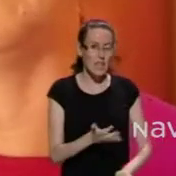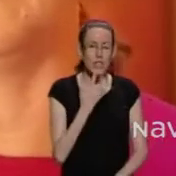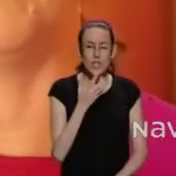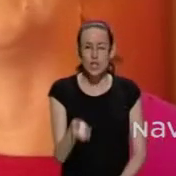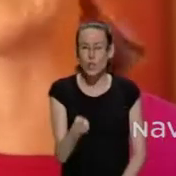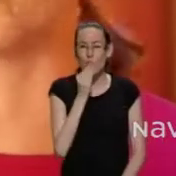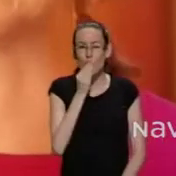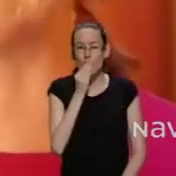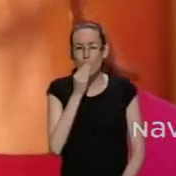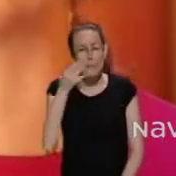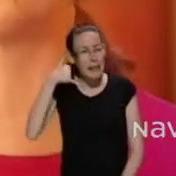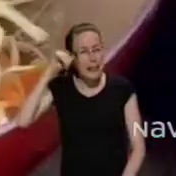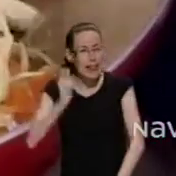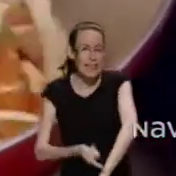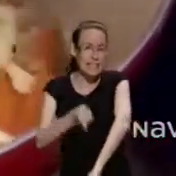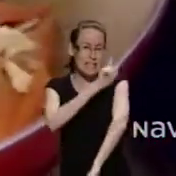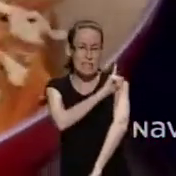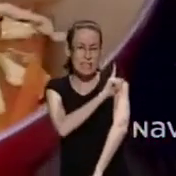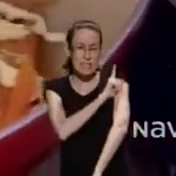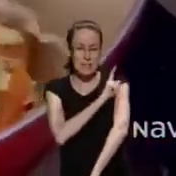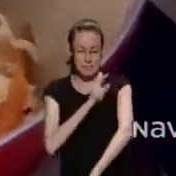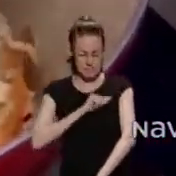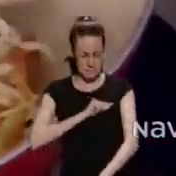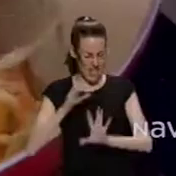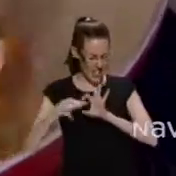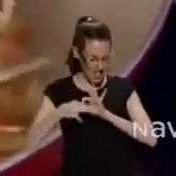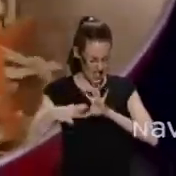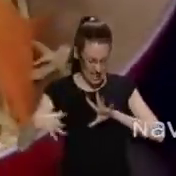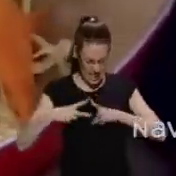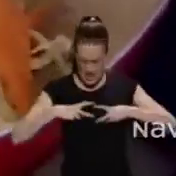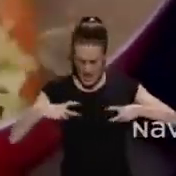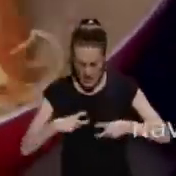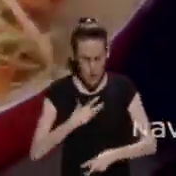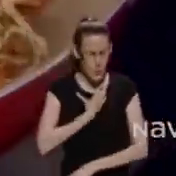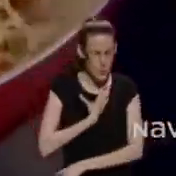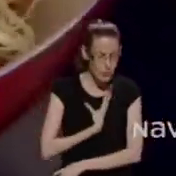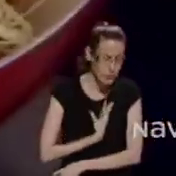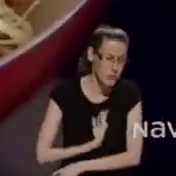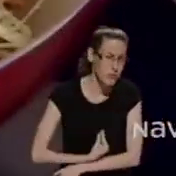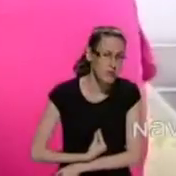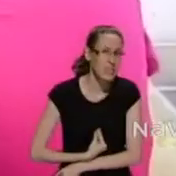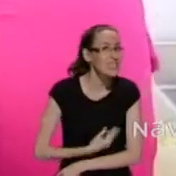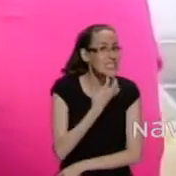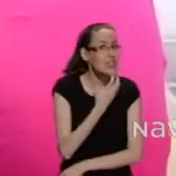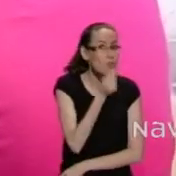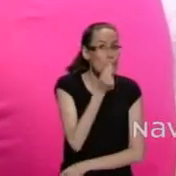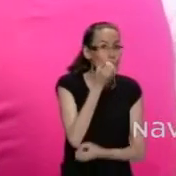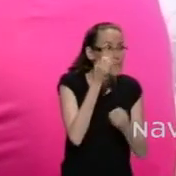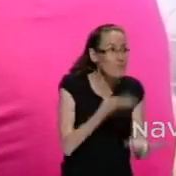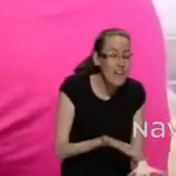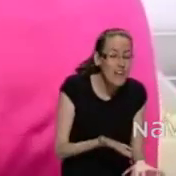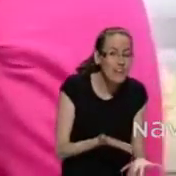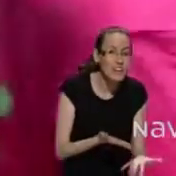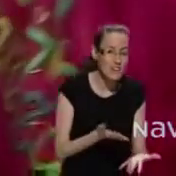desconectados, nos vamos a sentir a veces muy tensos, veces muy deprimidos y cuando comemos bien, alimentos moderados,